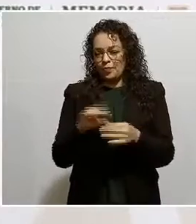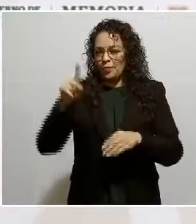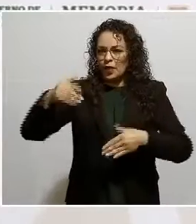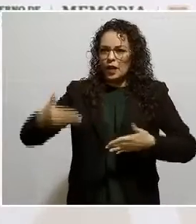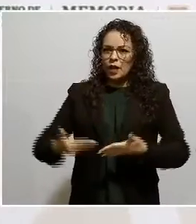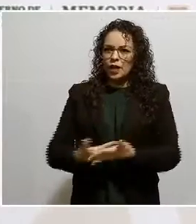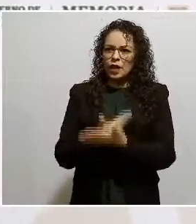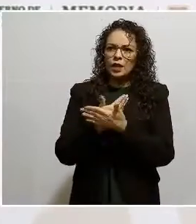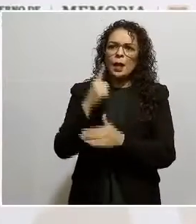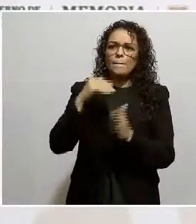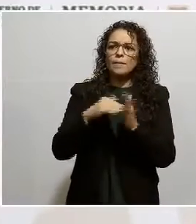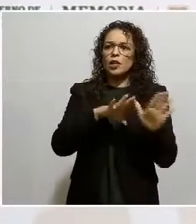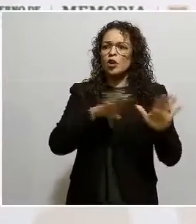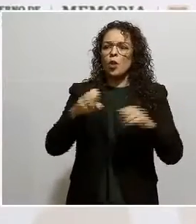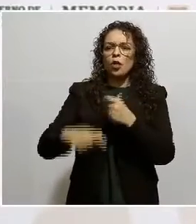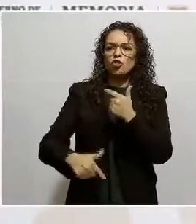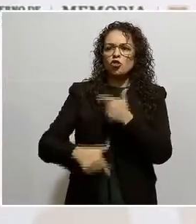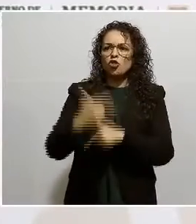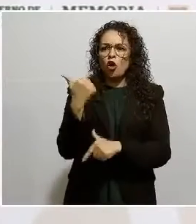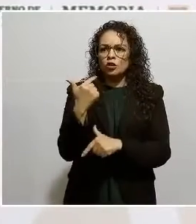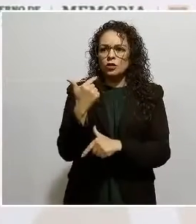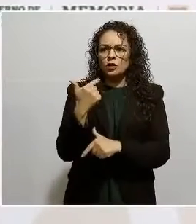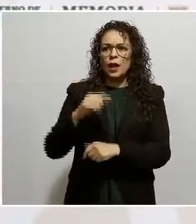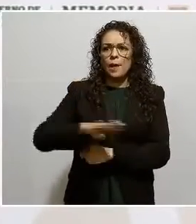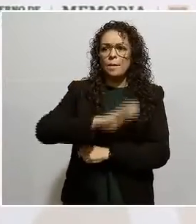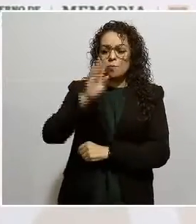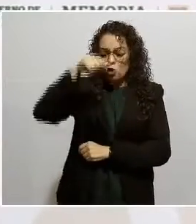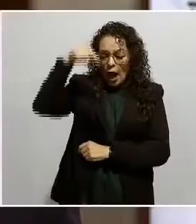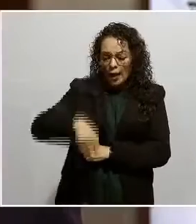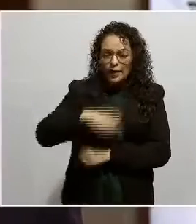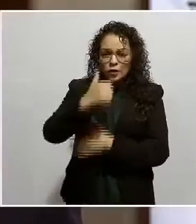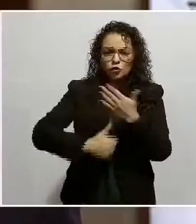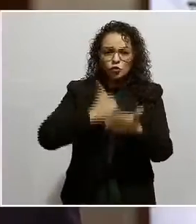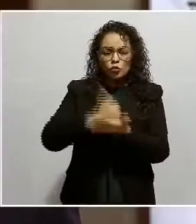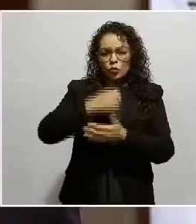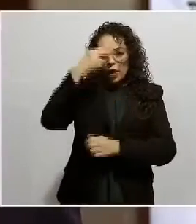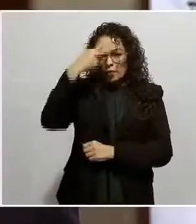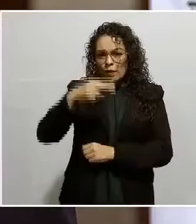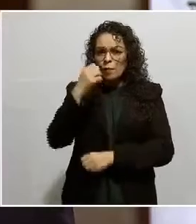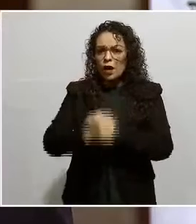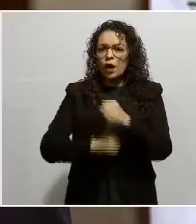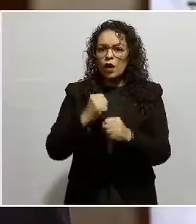en 1912 y murió aquí en la Ciudad de México en